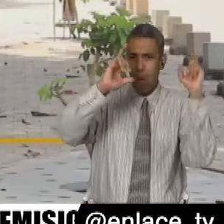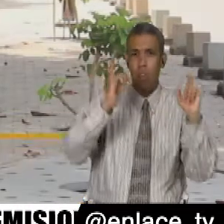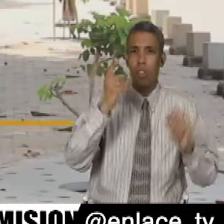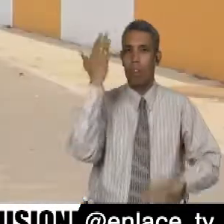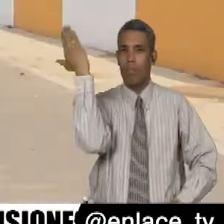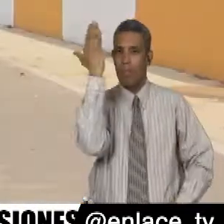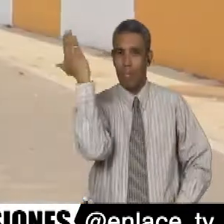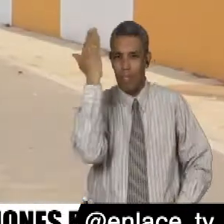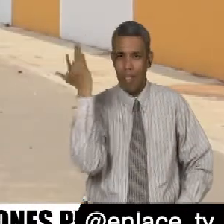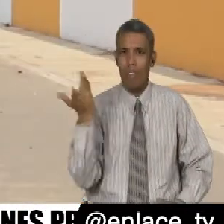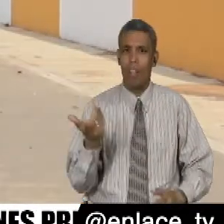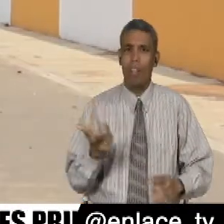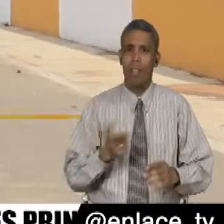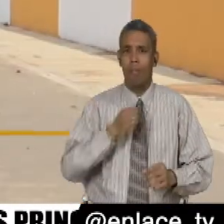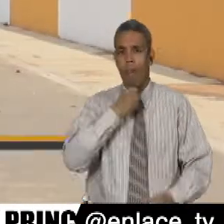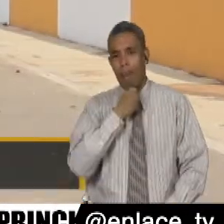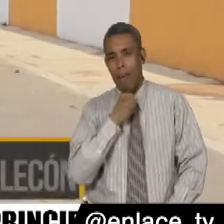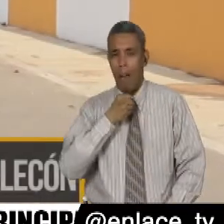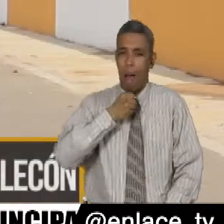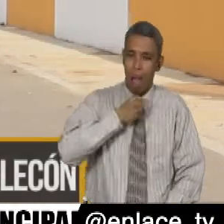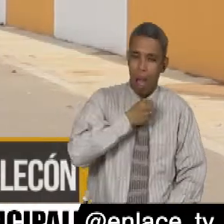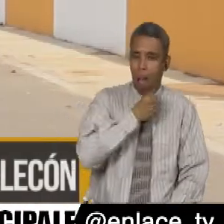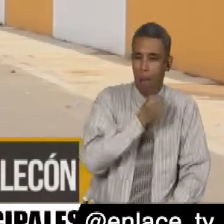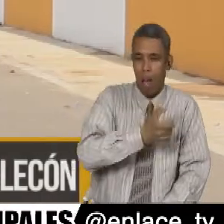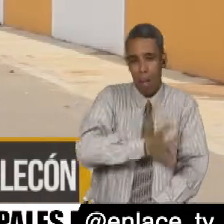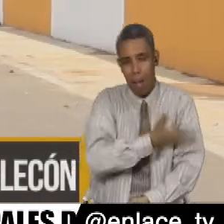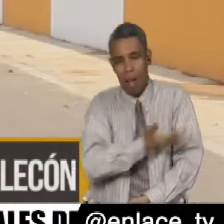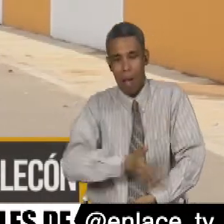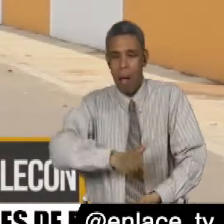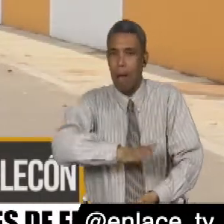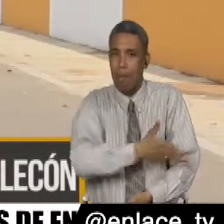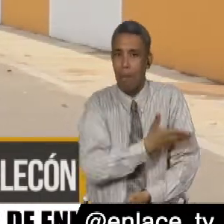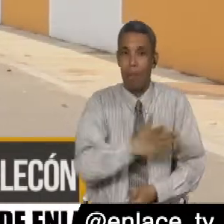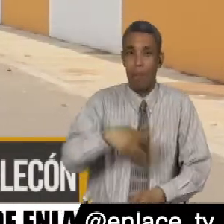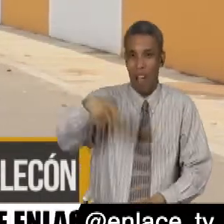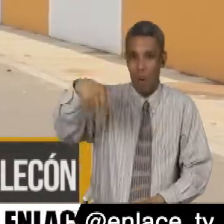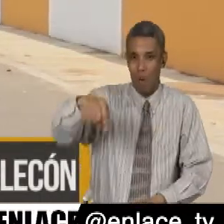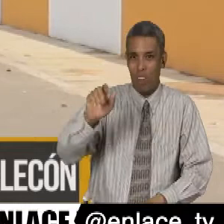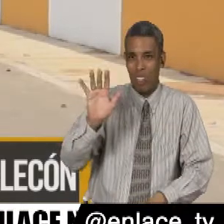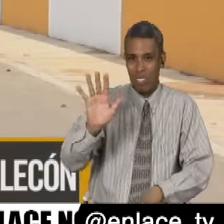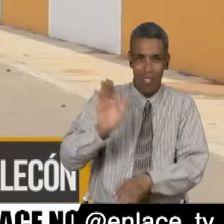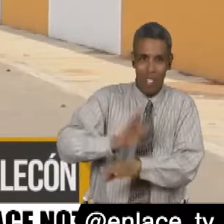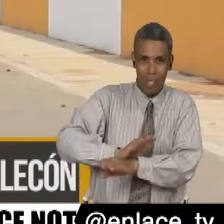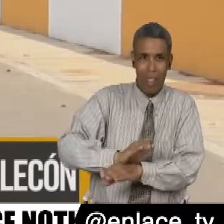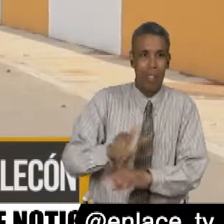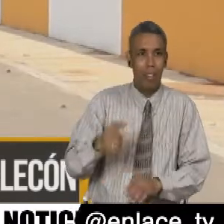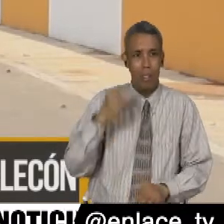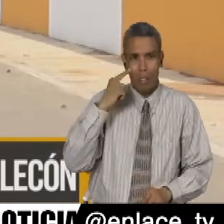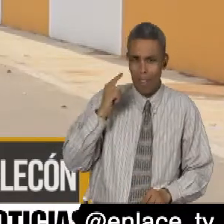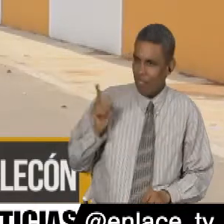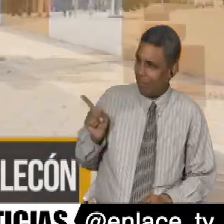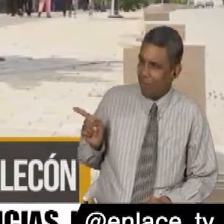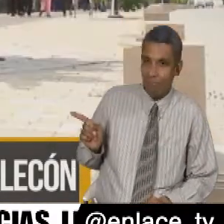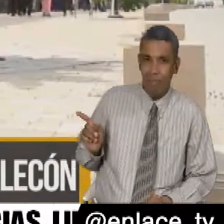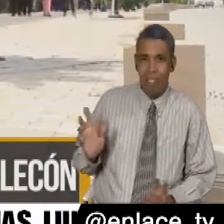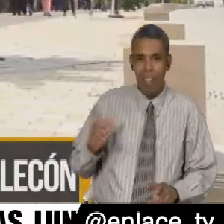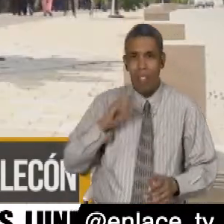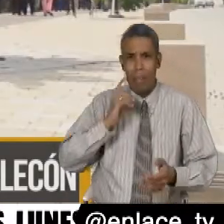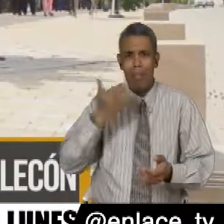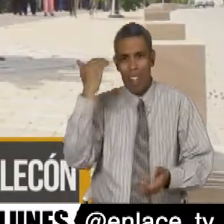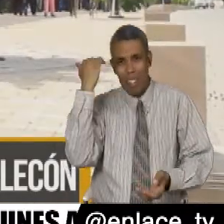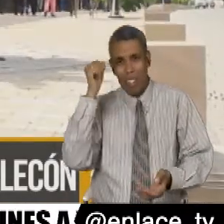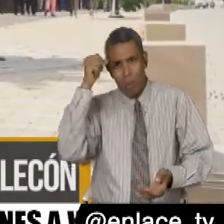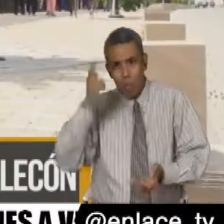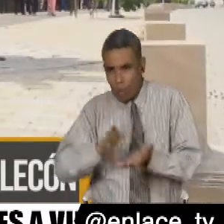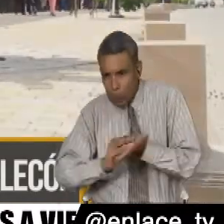presentación de orquestas locales y grupos musicales comenzará a consolidarse este lugar como un destino turístico en la ciudad durante el fin de